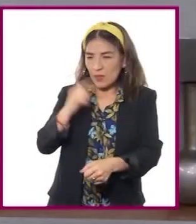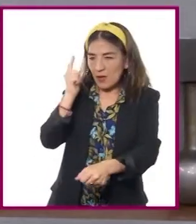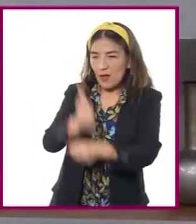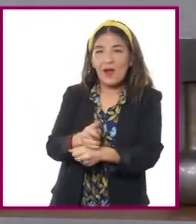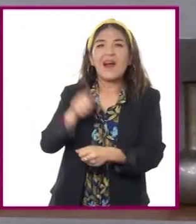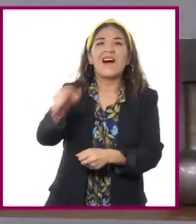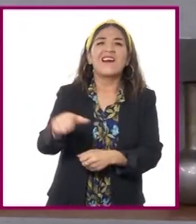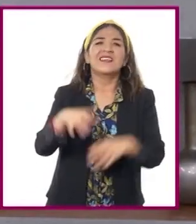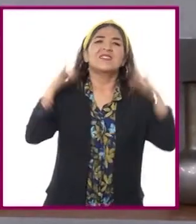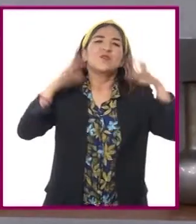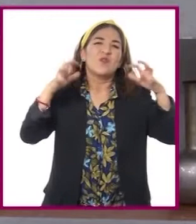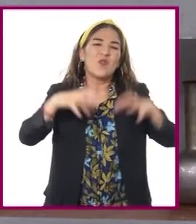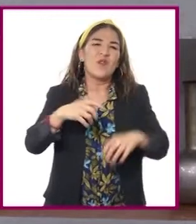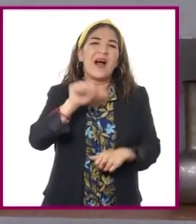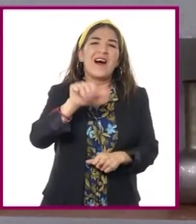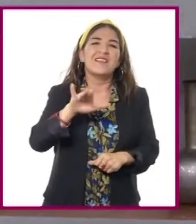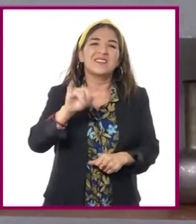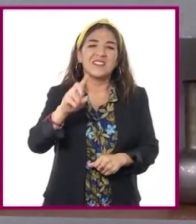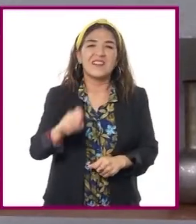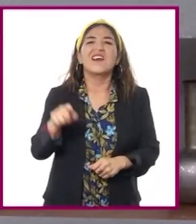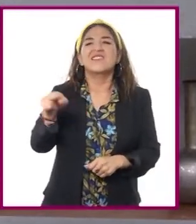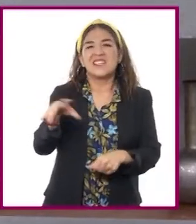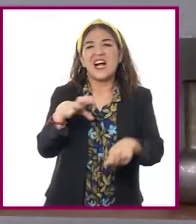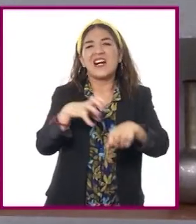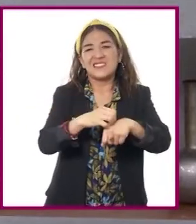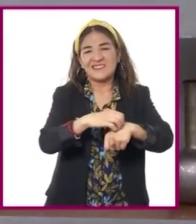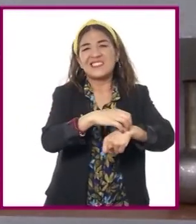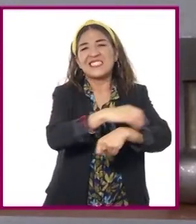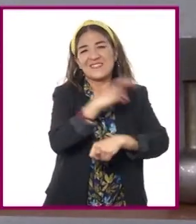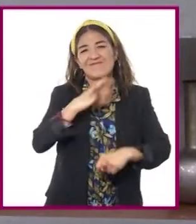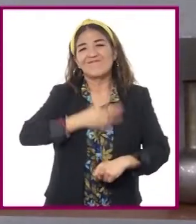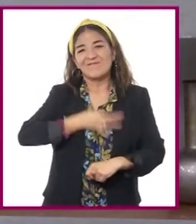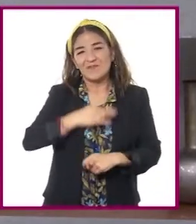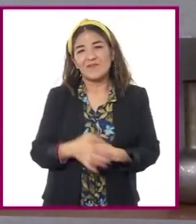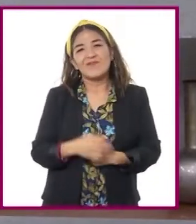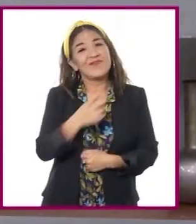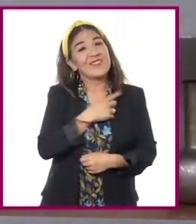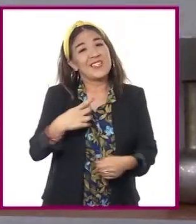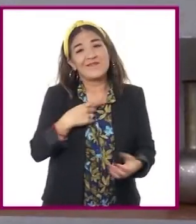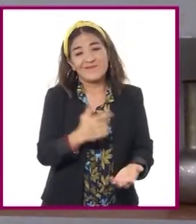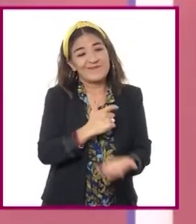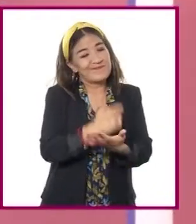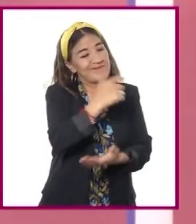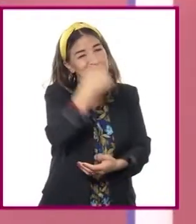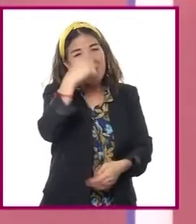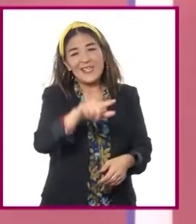había lluvia ácida. Ahora está así. Tendré que darle un mantenimiento mayor.